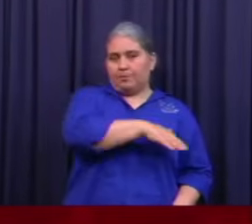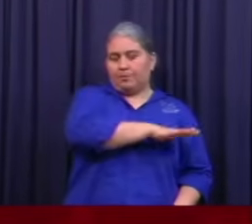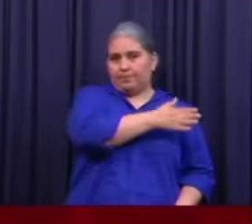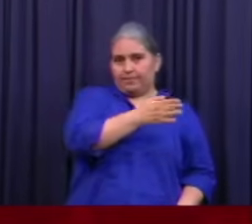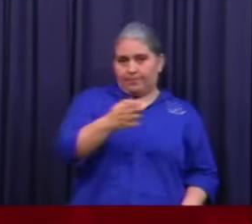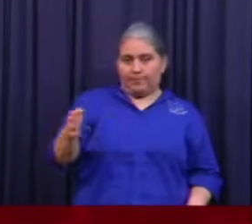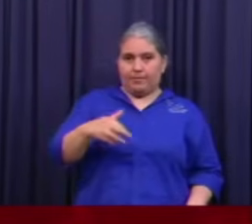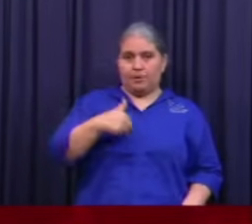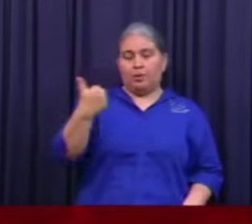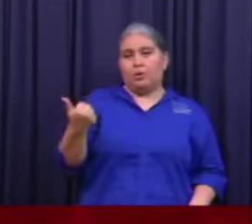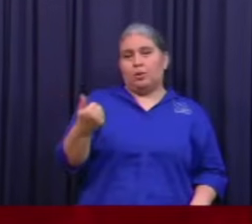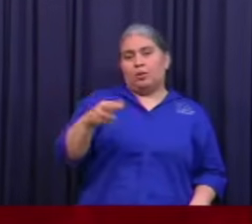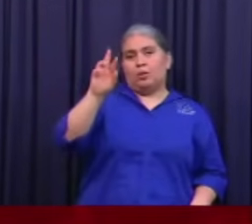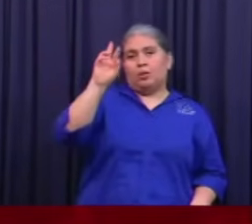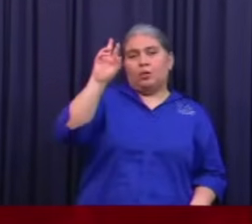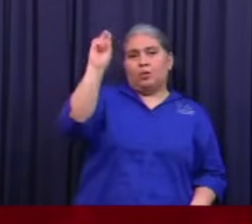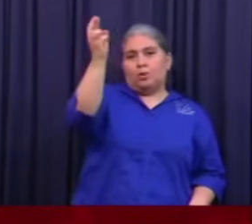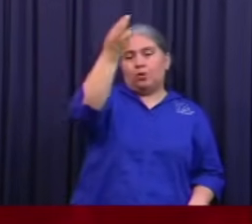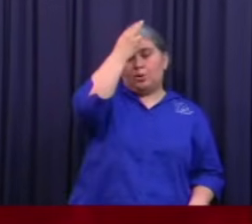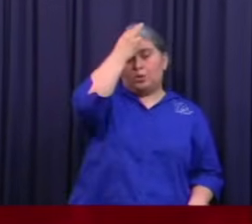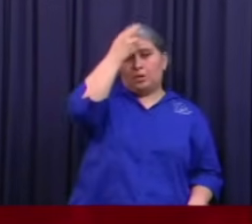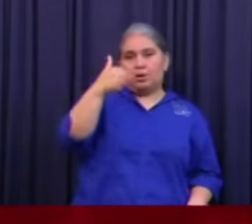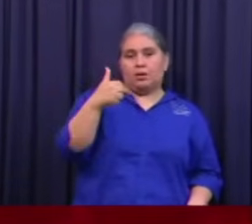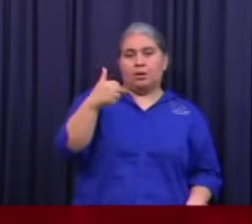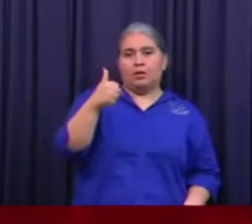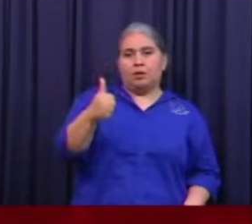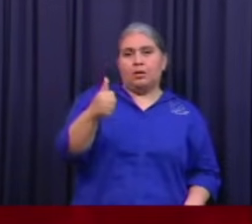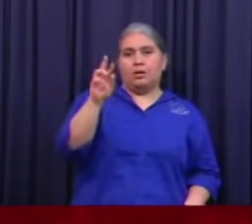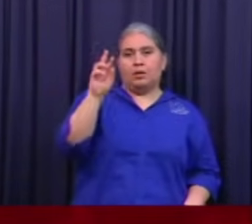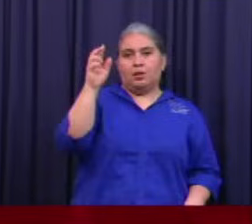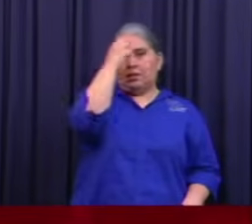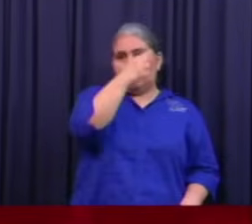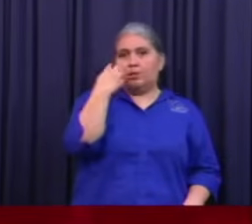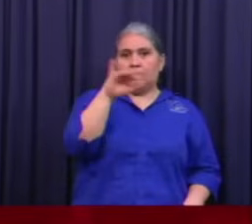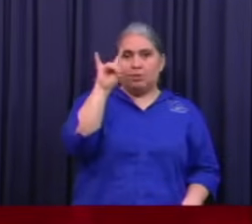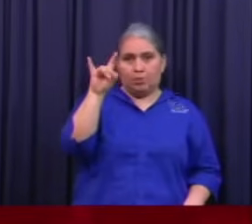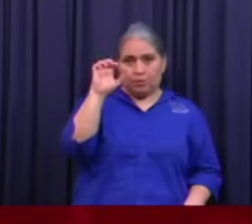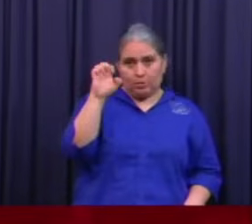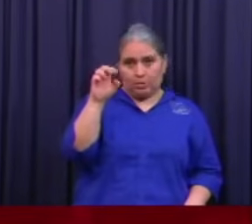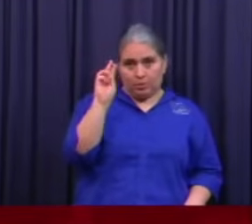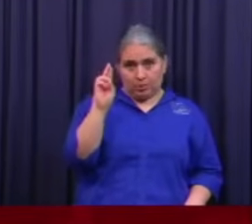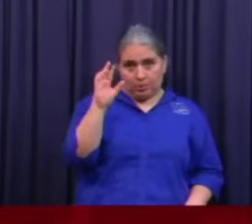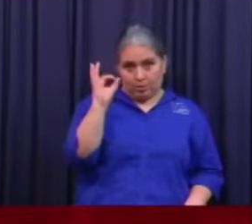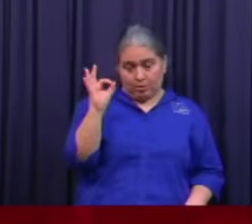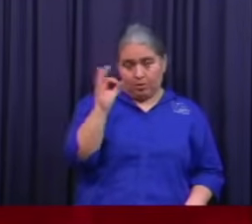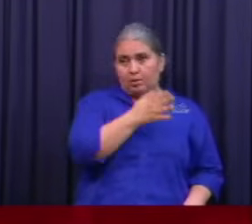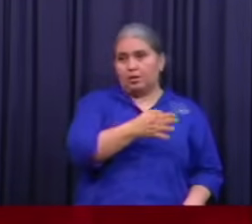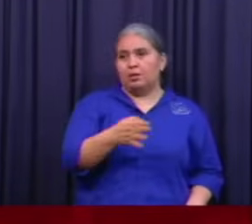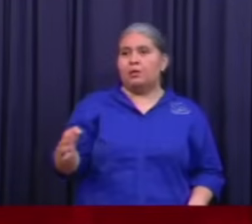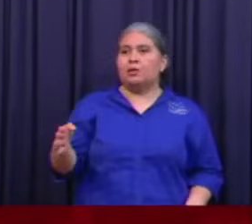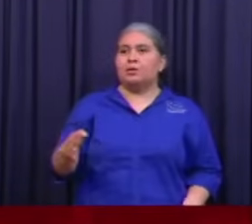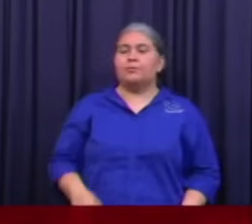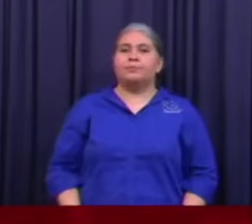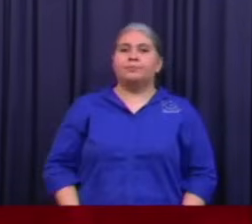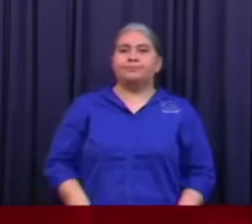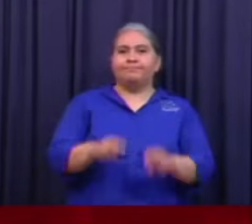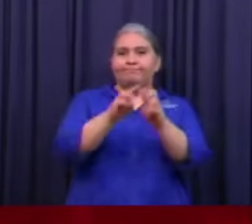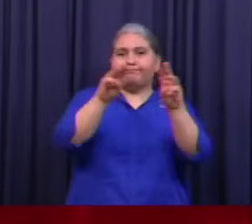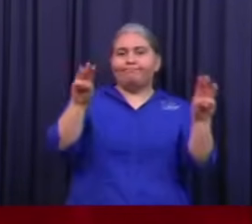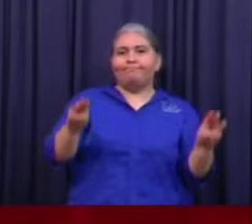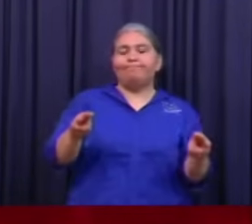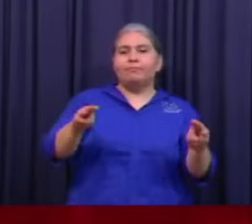a desglosar hace dos meses y que ahorita se lo voy a recordar brevemente la mesa de Evil